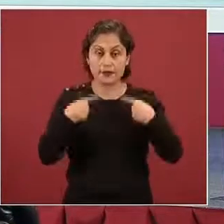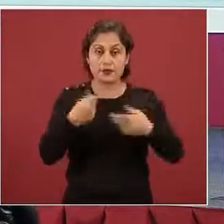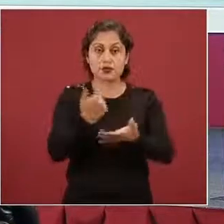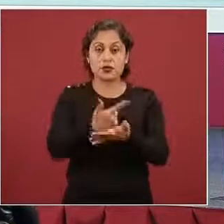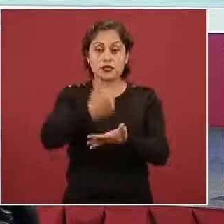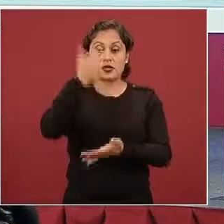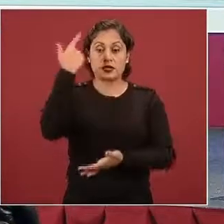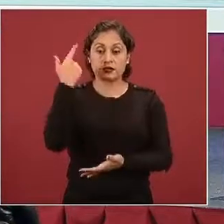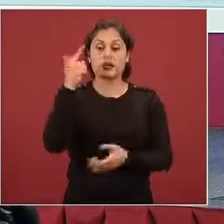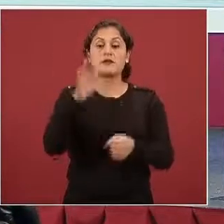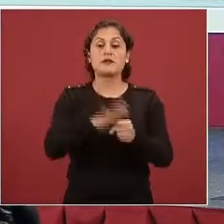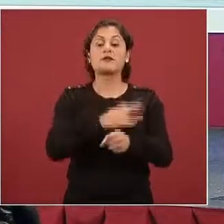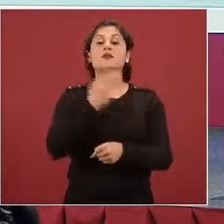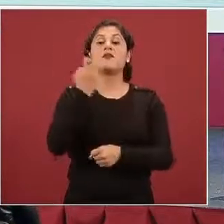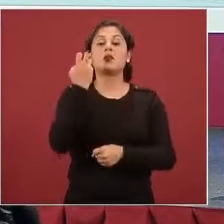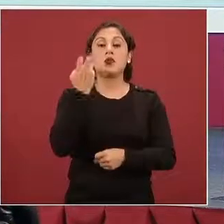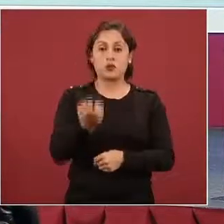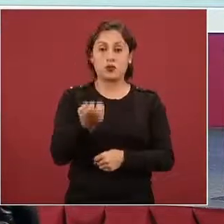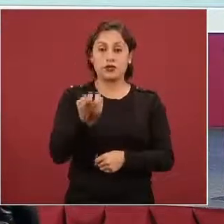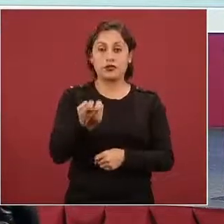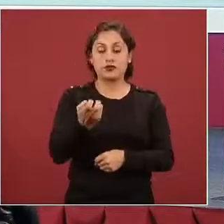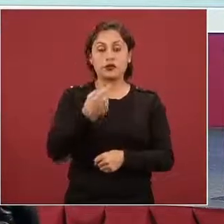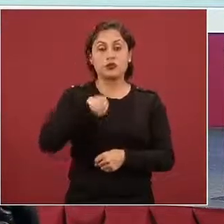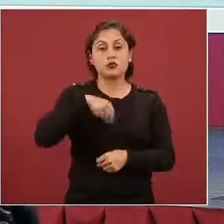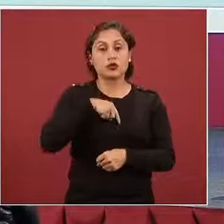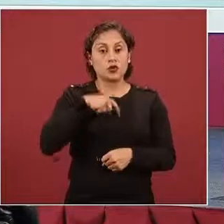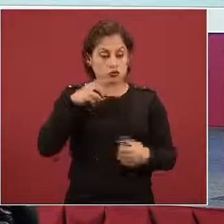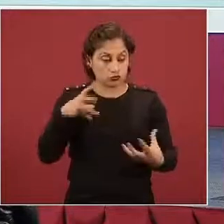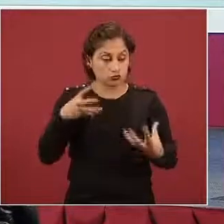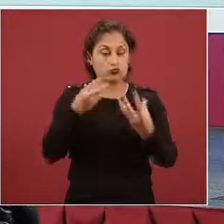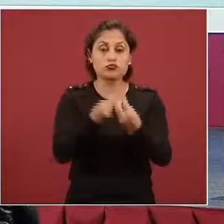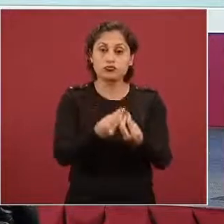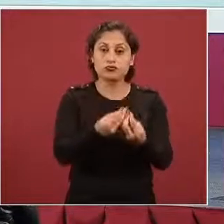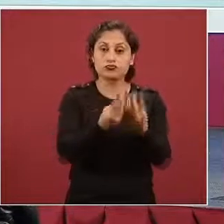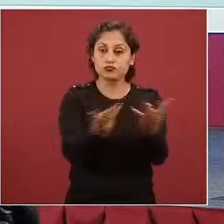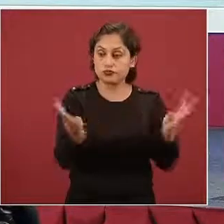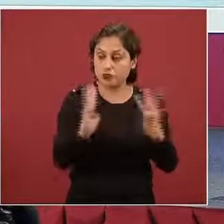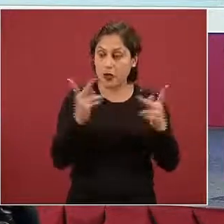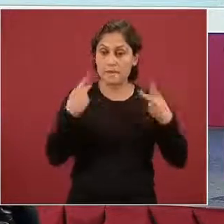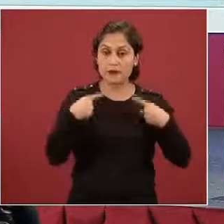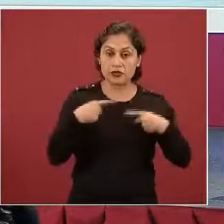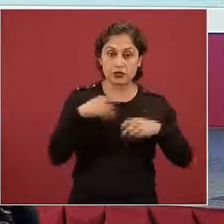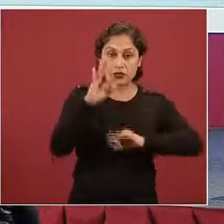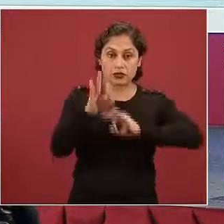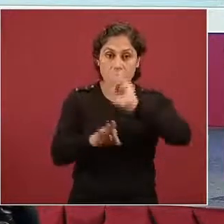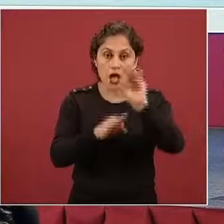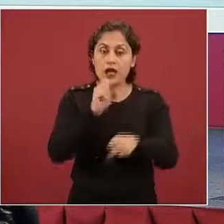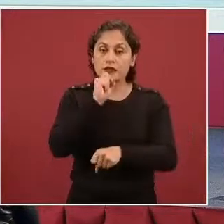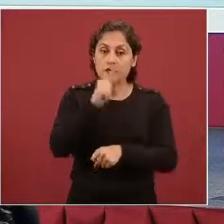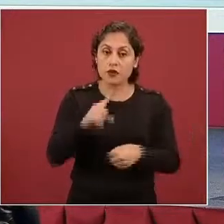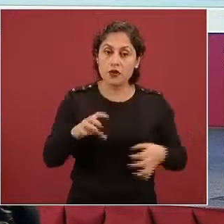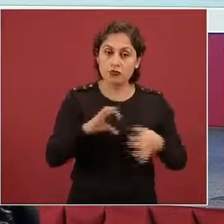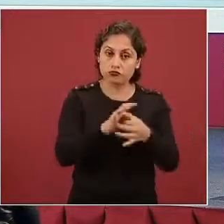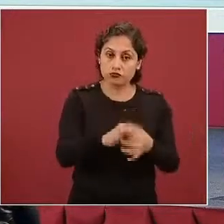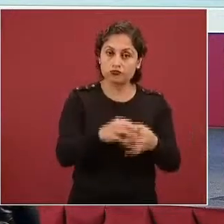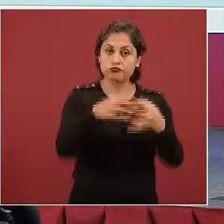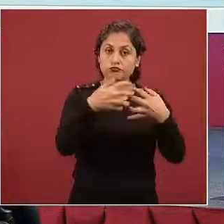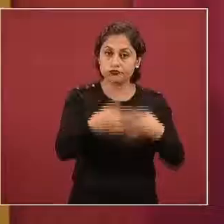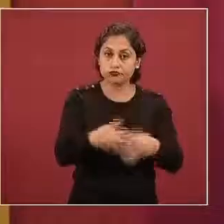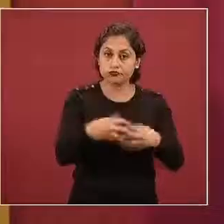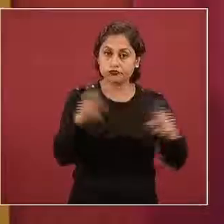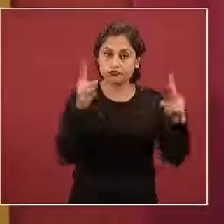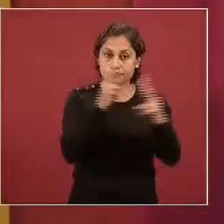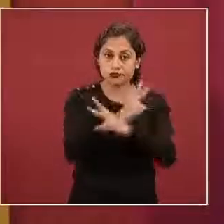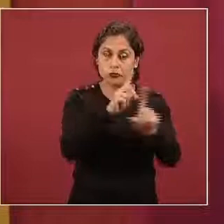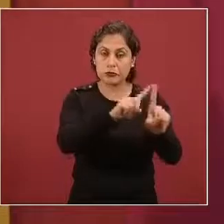los ventiladores mecánicos, el personal, los monitores, los insumos, etcétera. En este momento solo 24% de